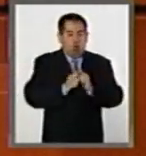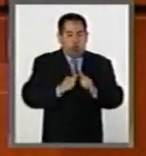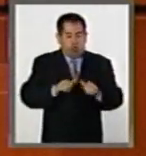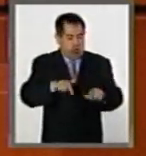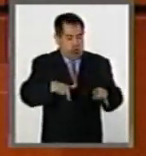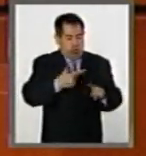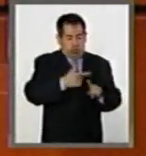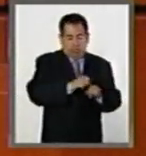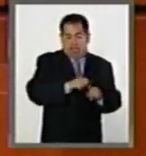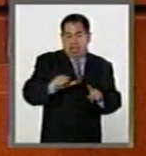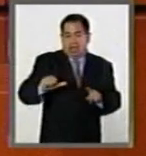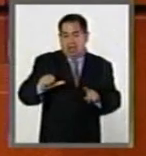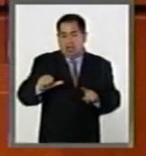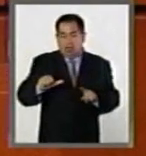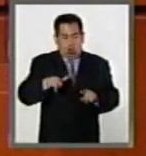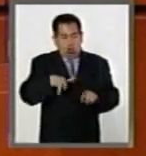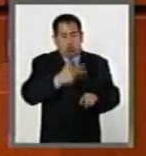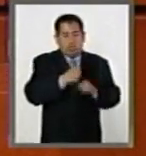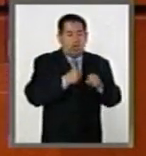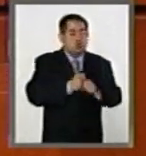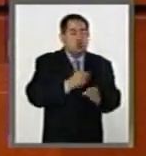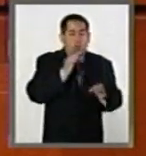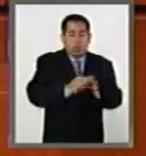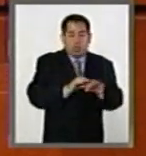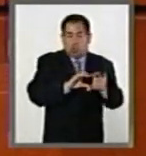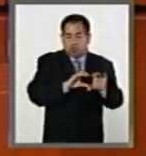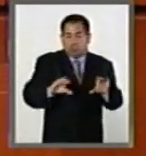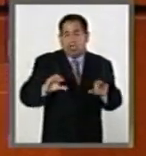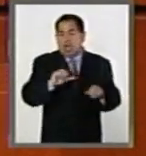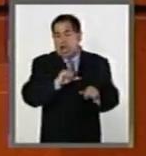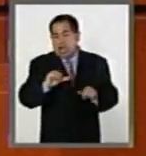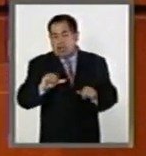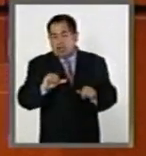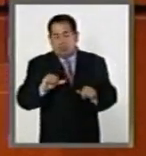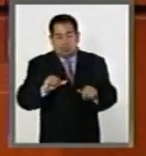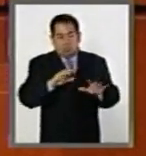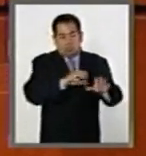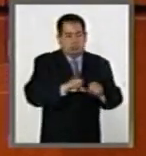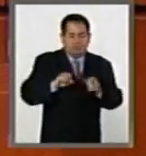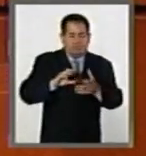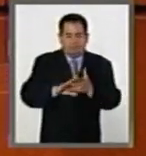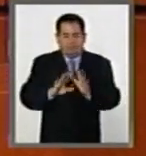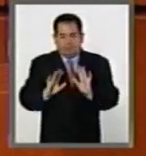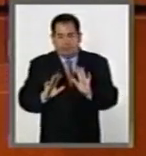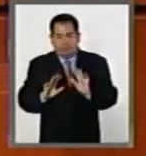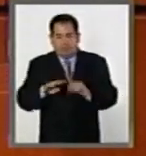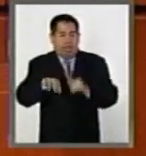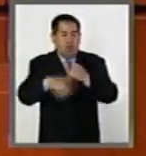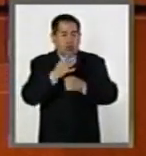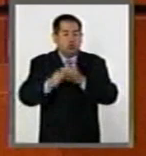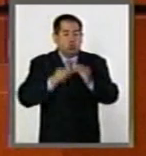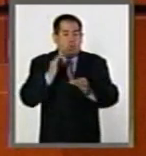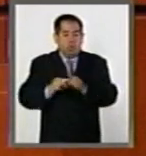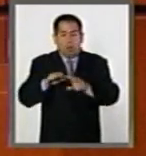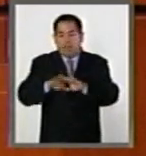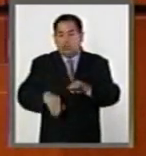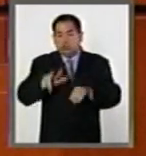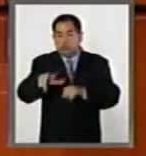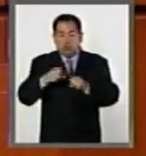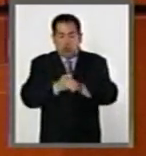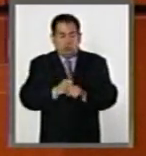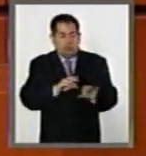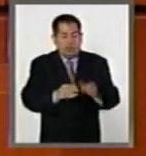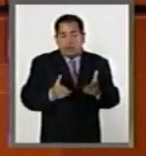entre 12 cumplidos y la privación de libertad a partir de los 14 cumplidos y menos de 18 años de